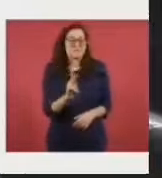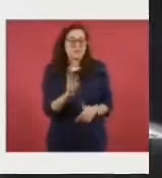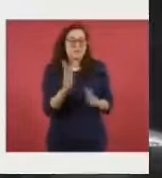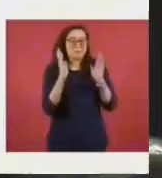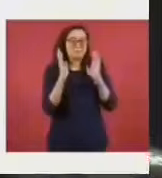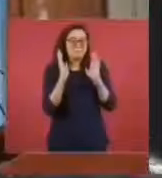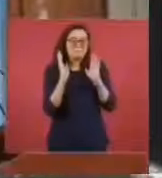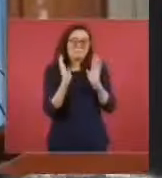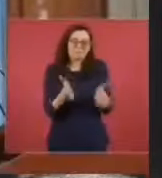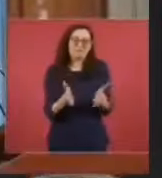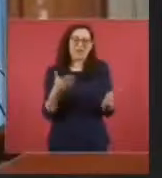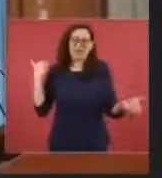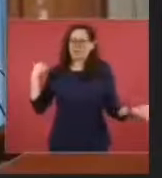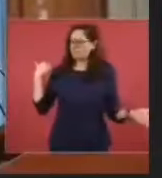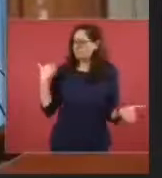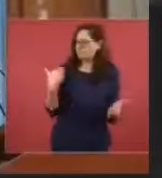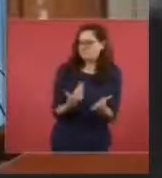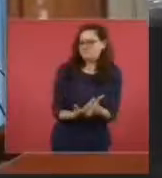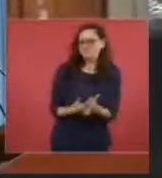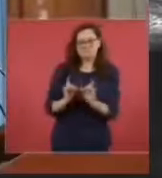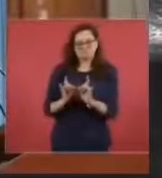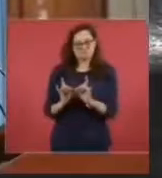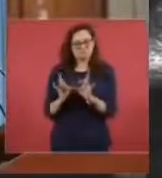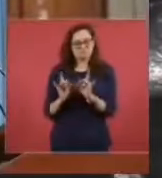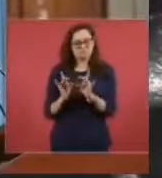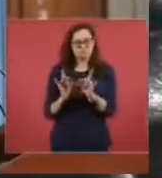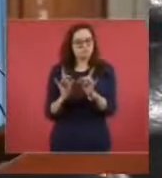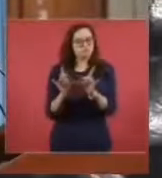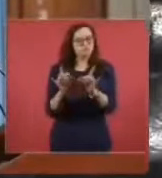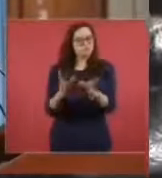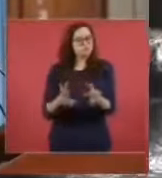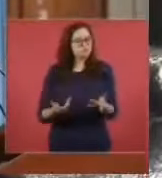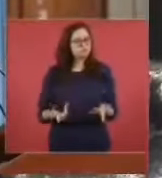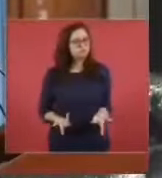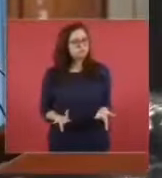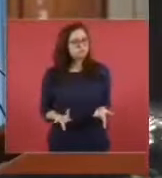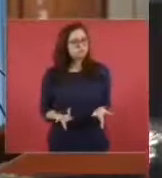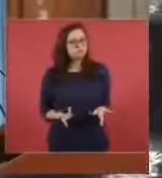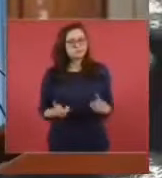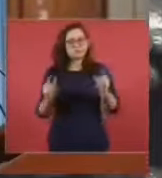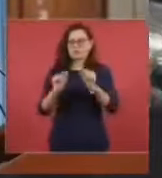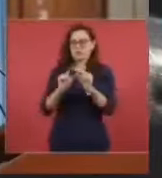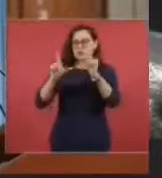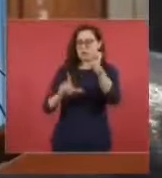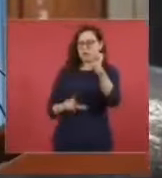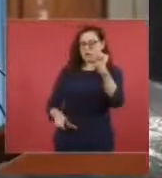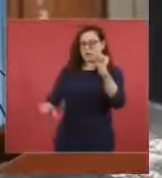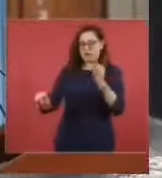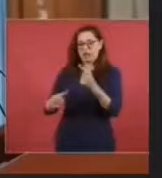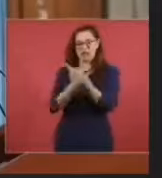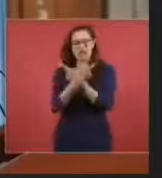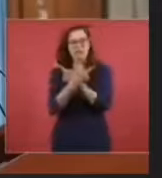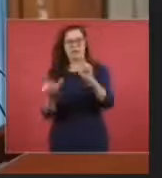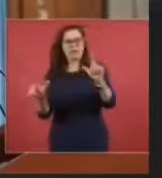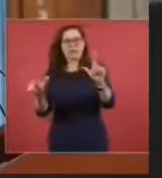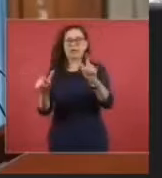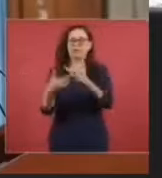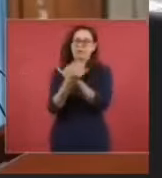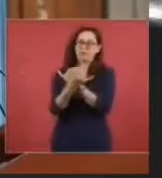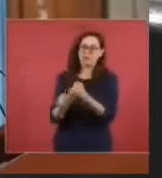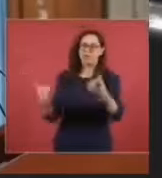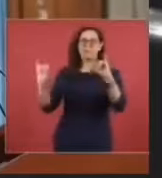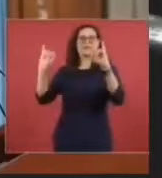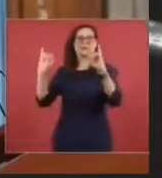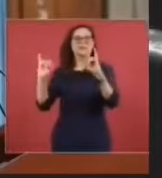Recientemente hay que recordar que fueron personajes estando en contra de lo que fue el presidente de la República e incluso se